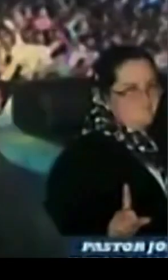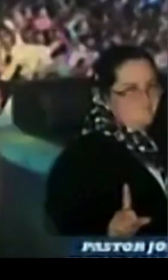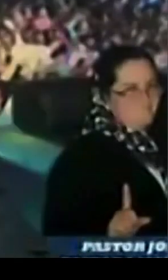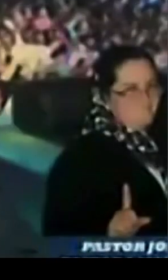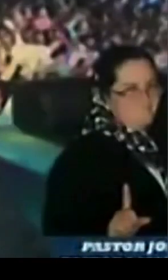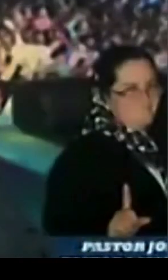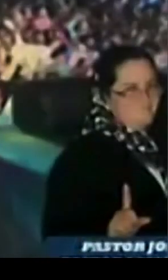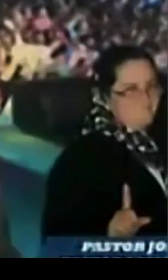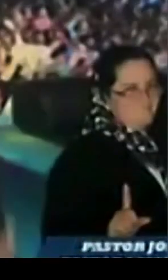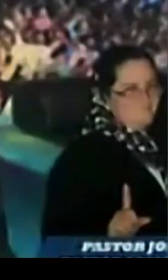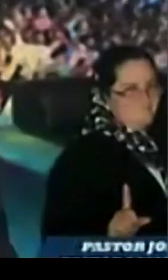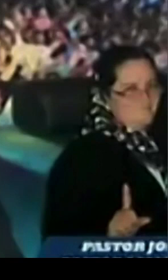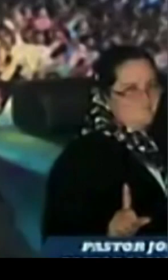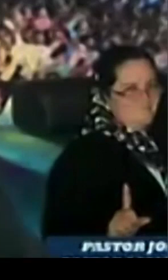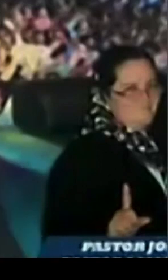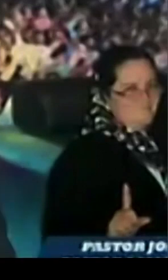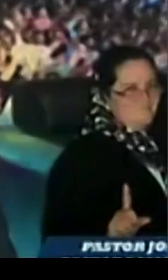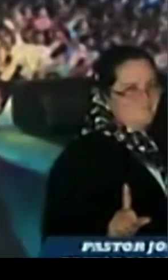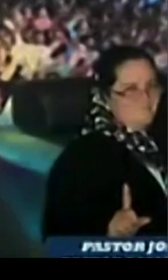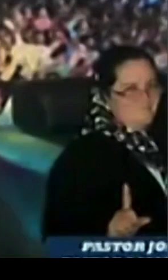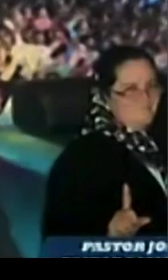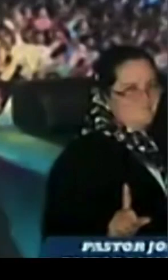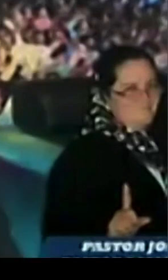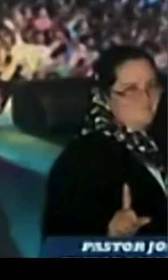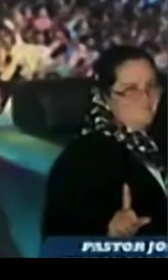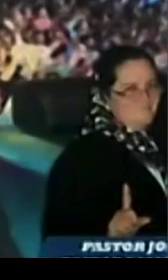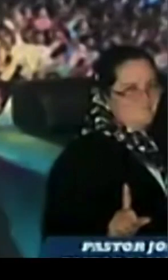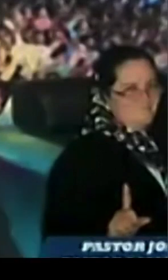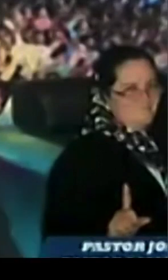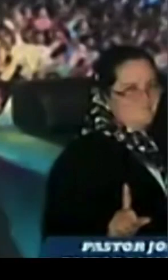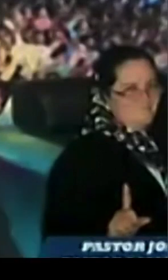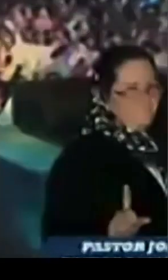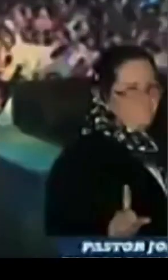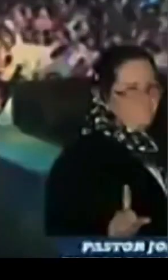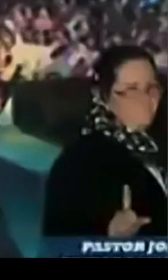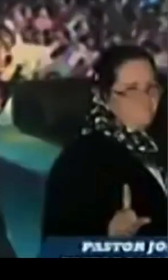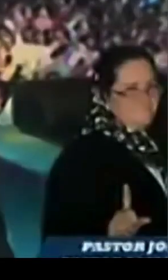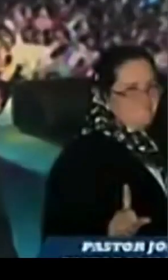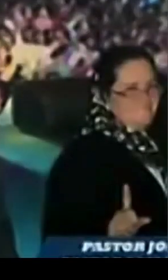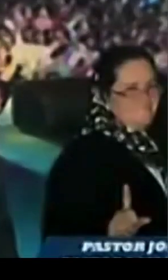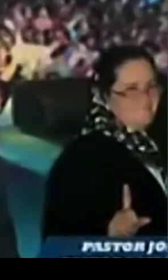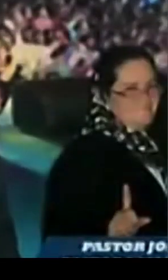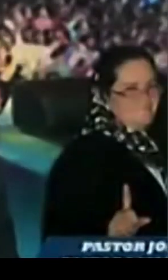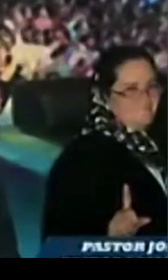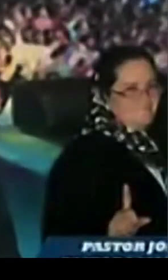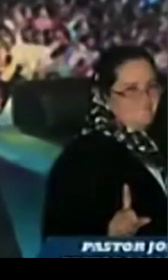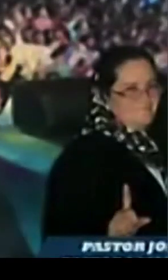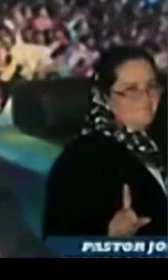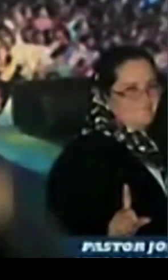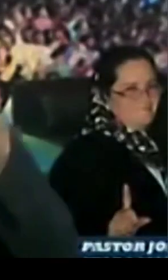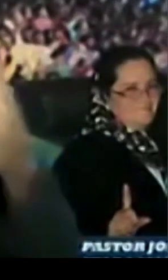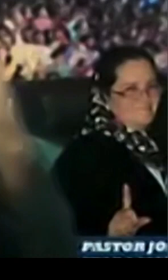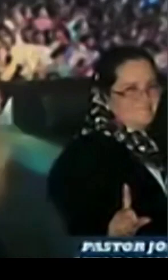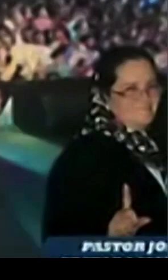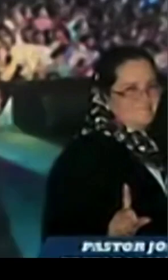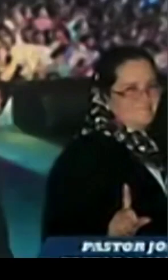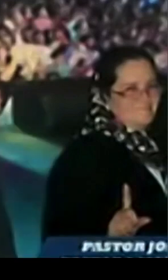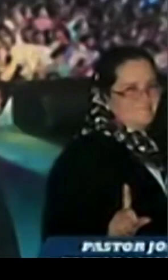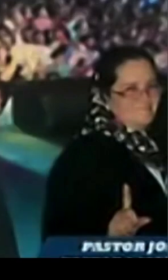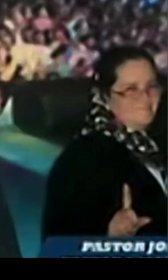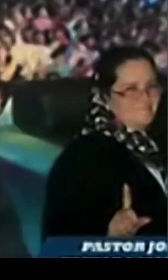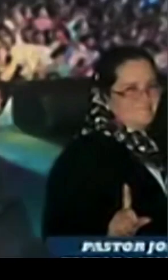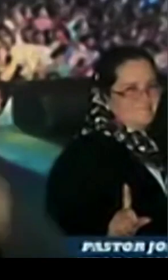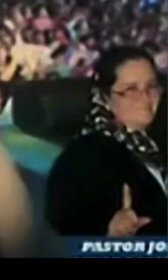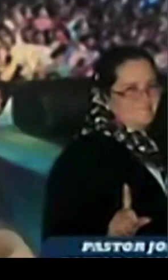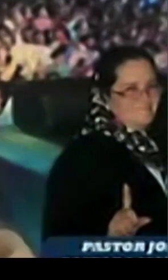diácono No es cualquier persona es una persona madura que lleva de verdad la palabra de Dios con él la Biblia dice que